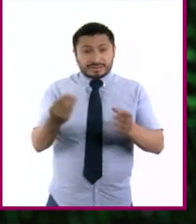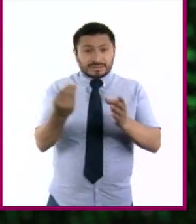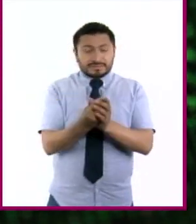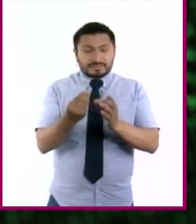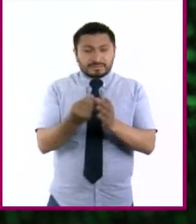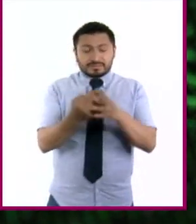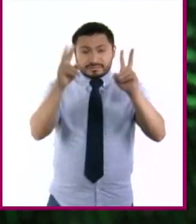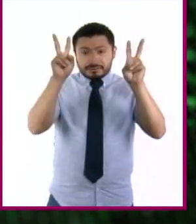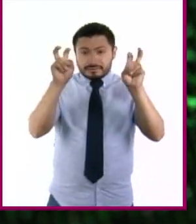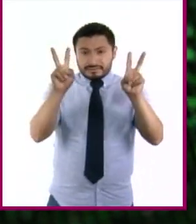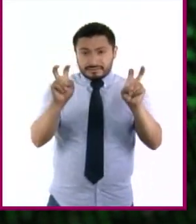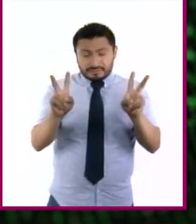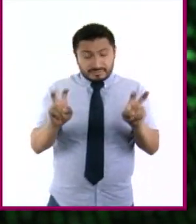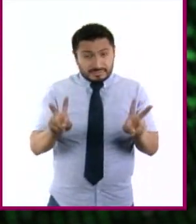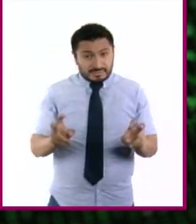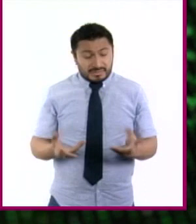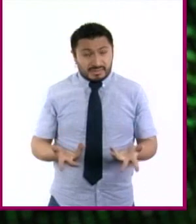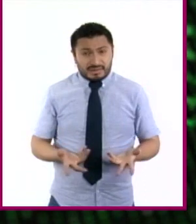clase